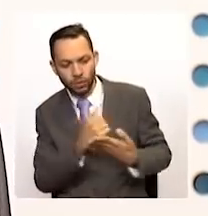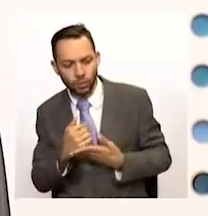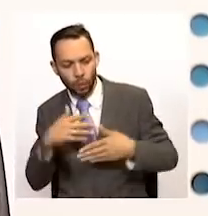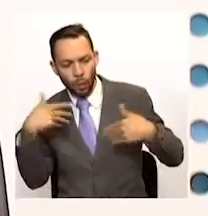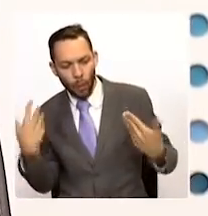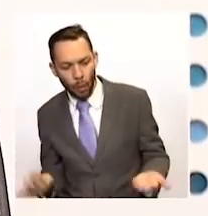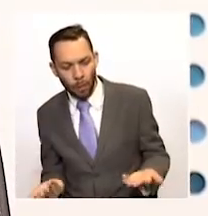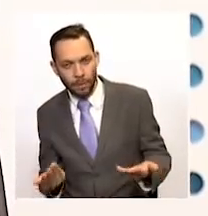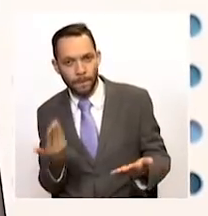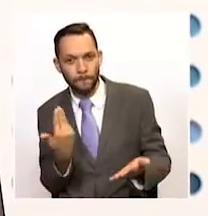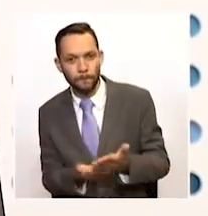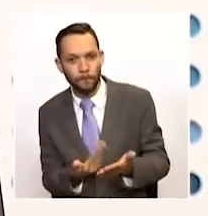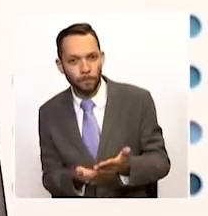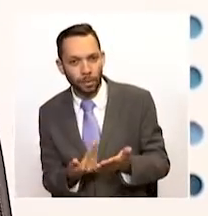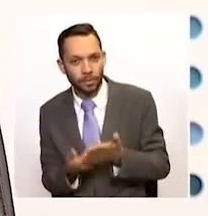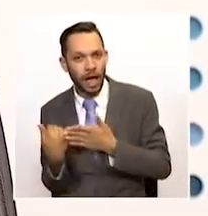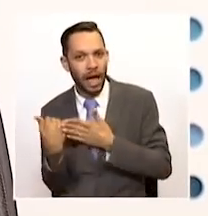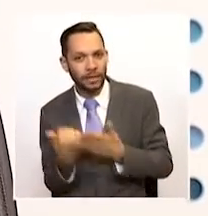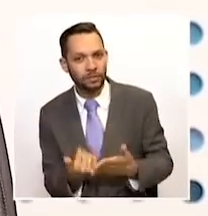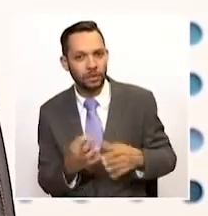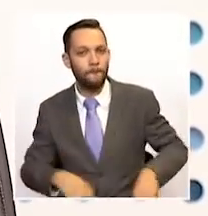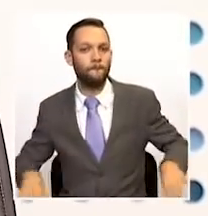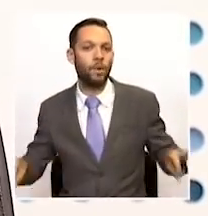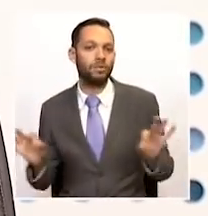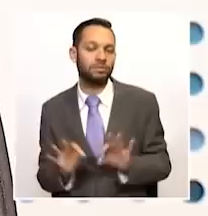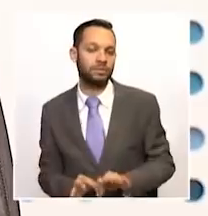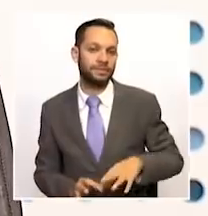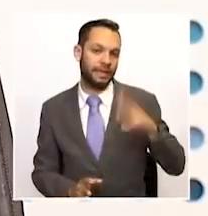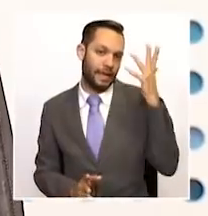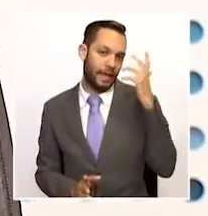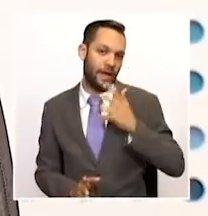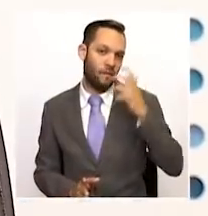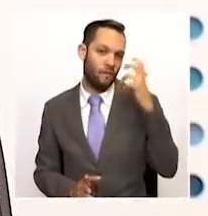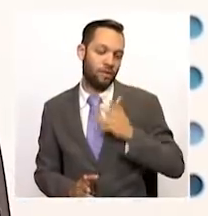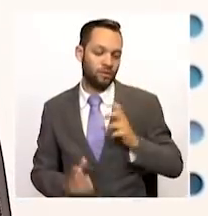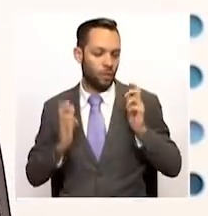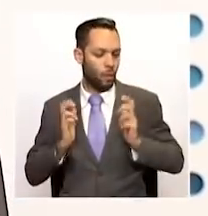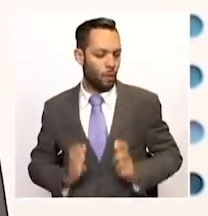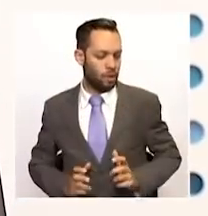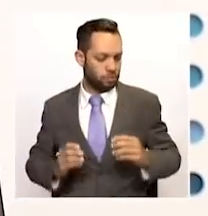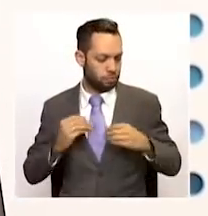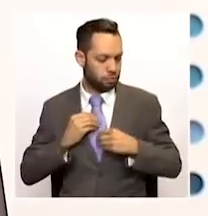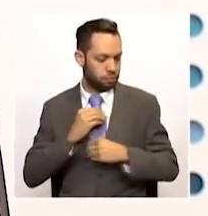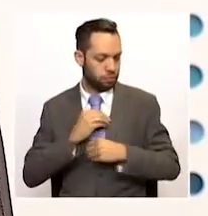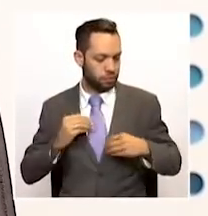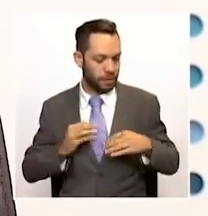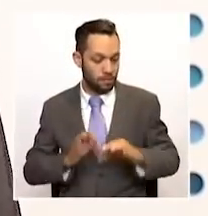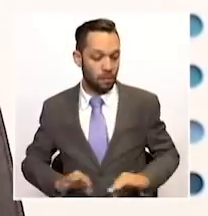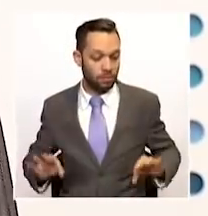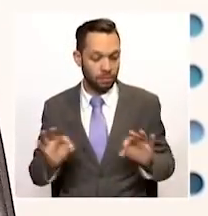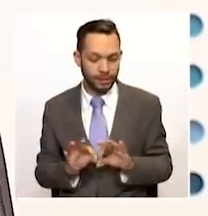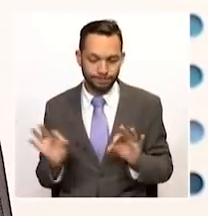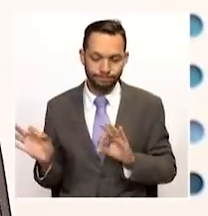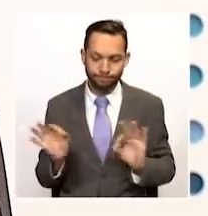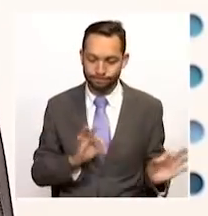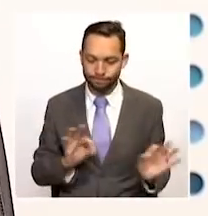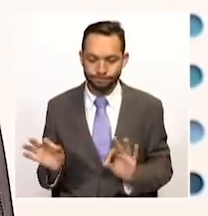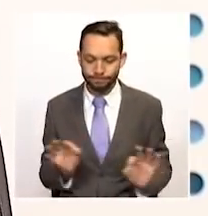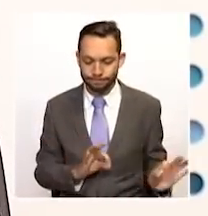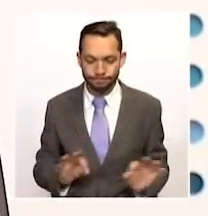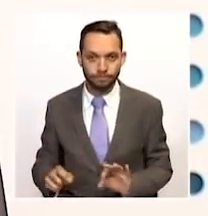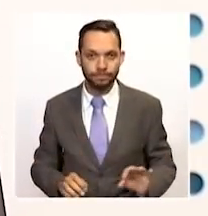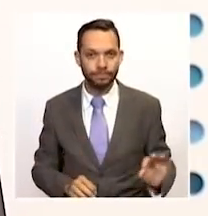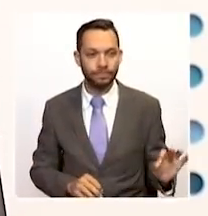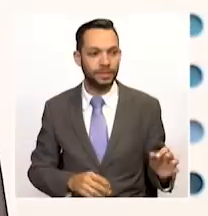aportarle para que ellos hagan un verdadero diagnóstico y realmente hagamos prevención a nuestros invitados